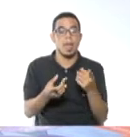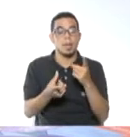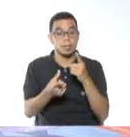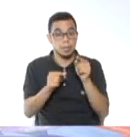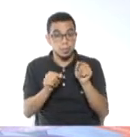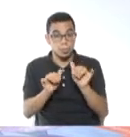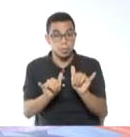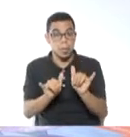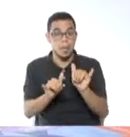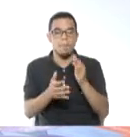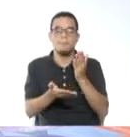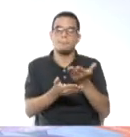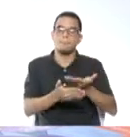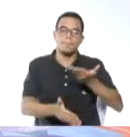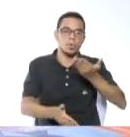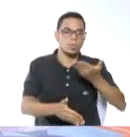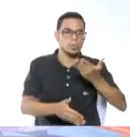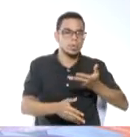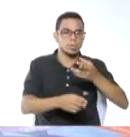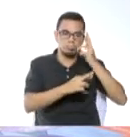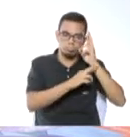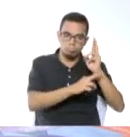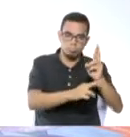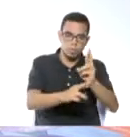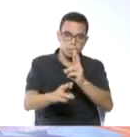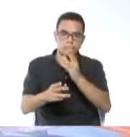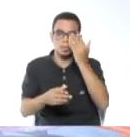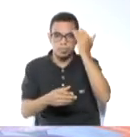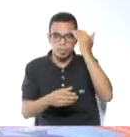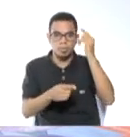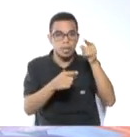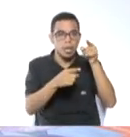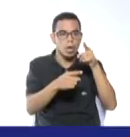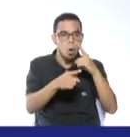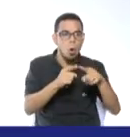reconocer esa cultura y ese desenvolvimiento que ha tenido ese estudiante.